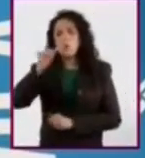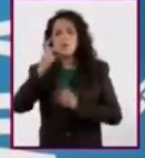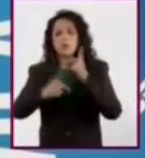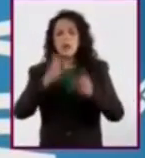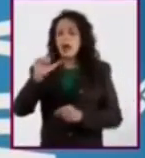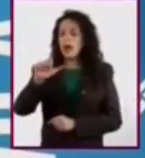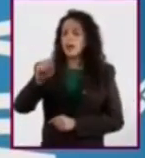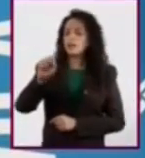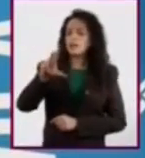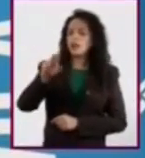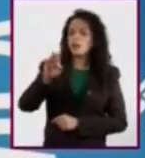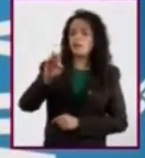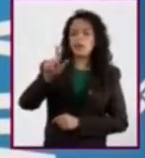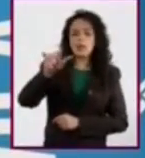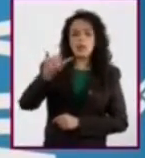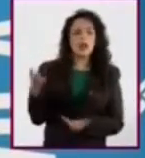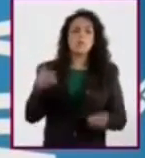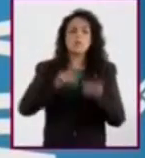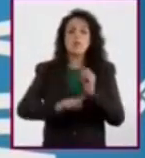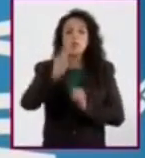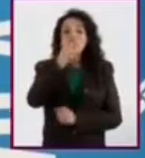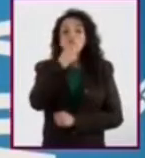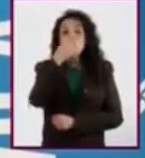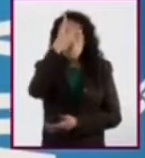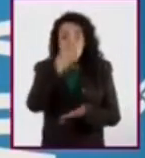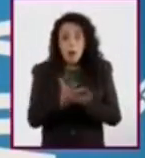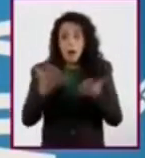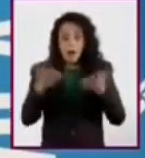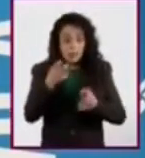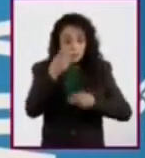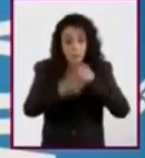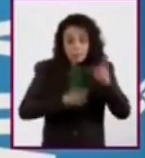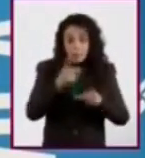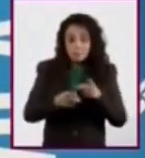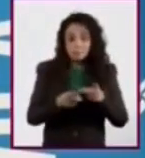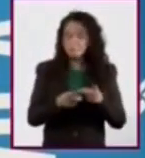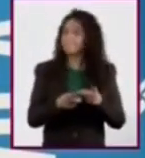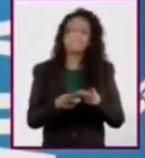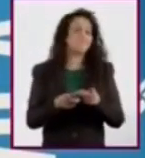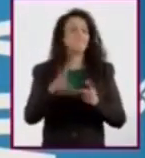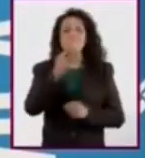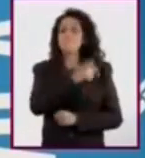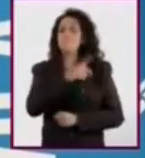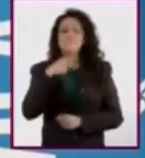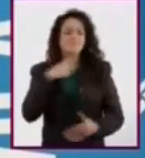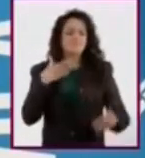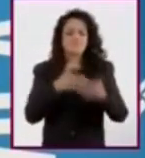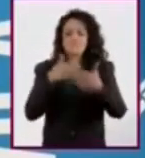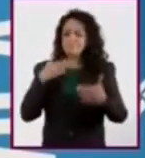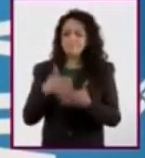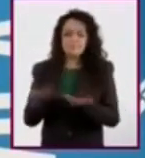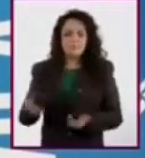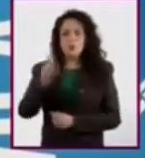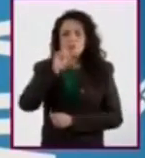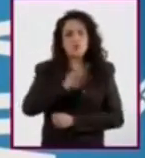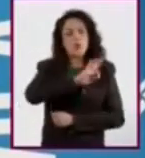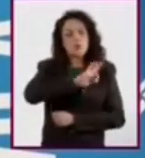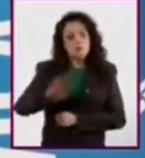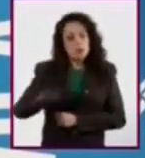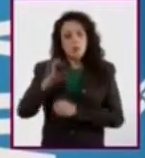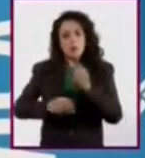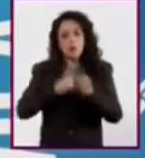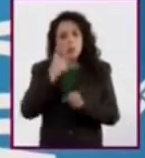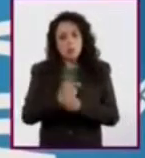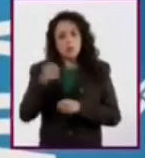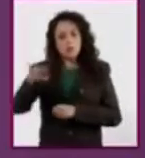se tenía acerca de que solo los hombres practicaban estos deportes no debería ser un obstáculo para que las mujeres puedan entrenarse también